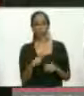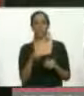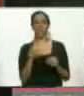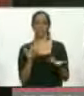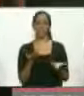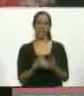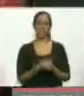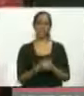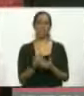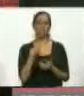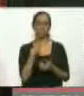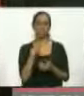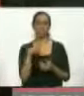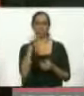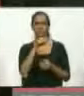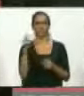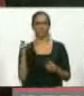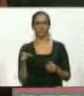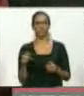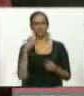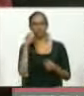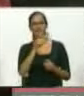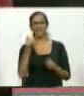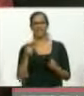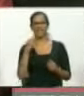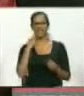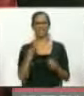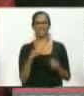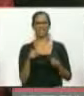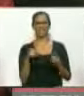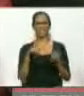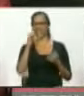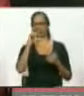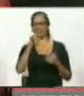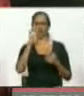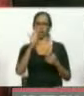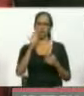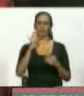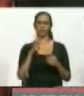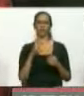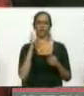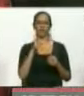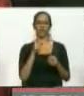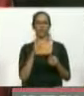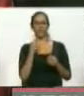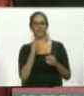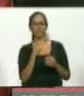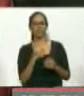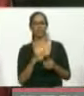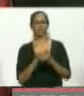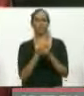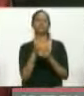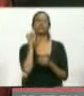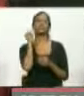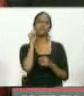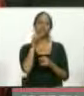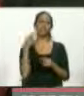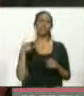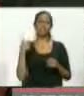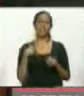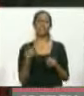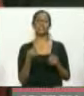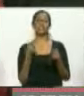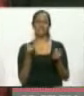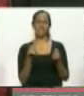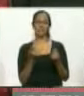bola porque ninguna esa gente mira a esa gente que le dicen que estrato 34 en colombia usted le pone un reto usted le dice si tú tienes tanto